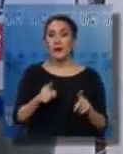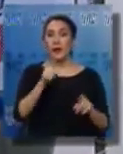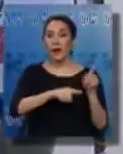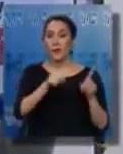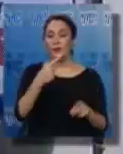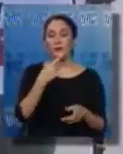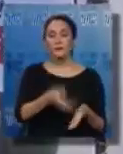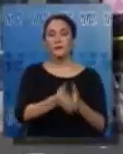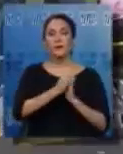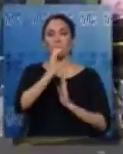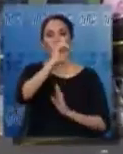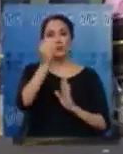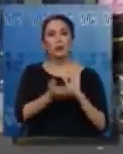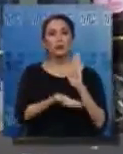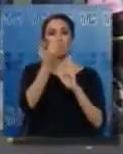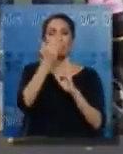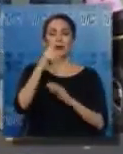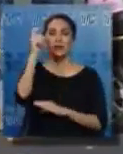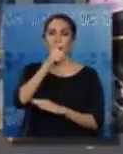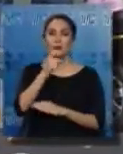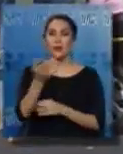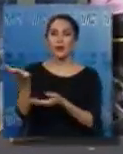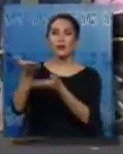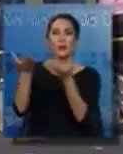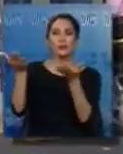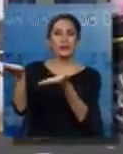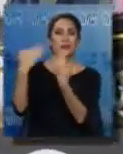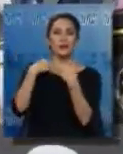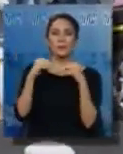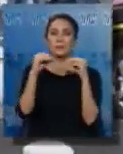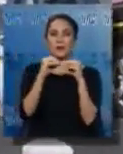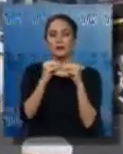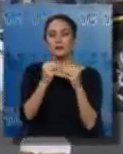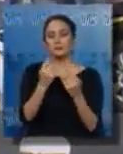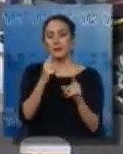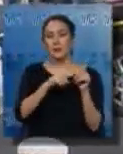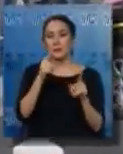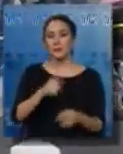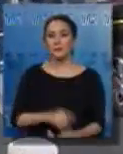piden que los cupos aumenten y poder importar más. Javier Montalvo, TC Televisión.